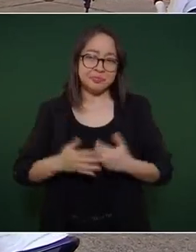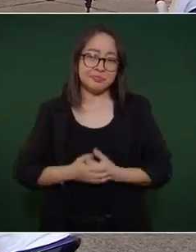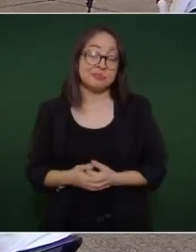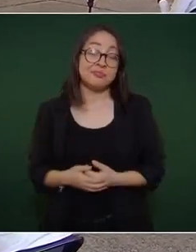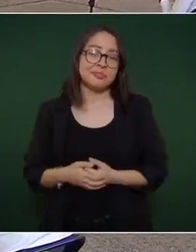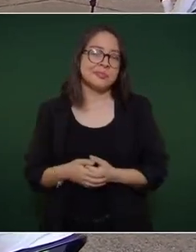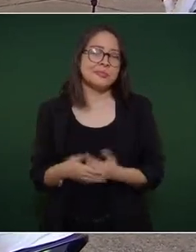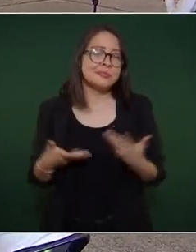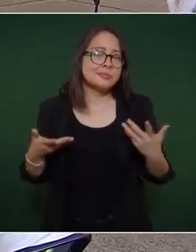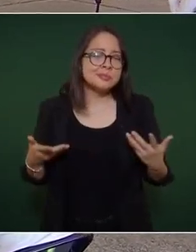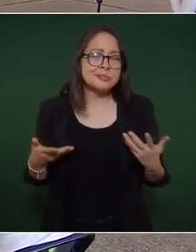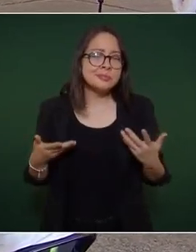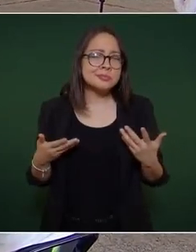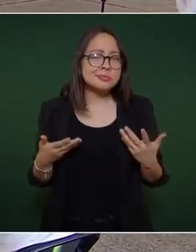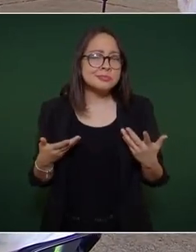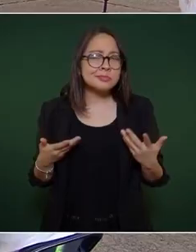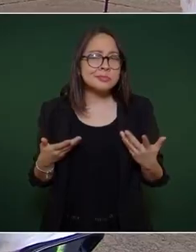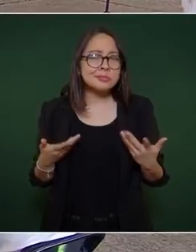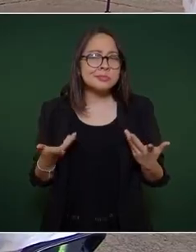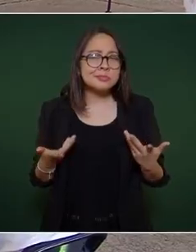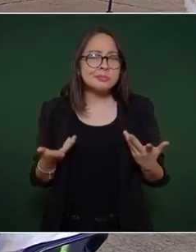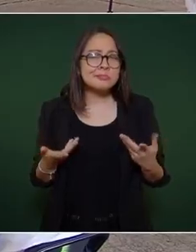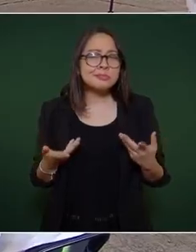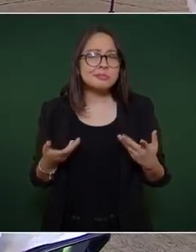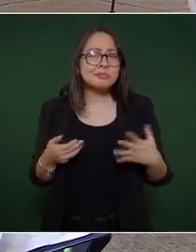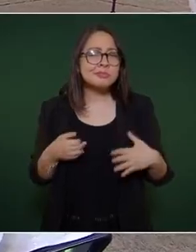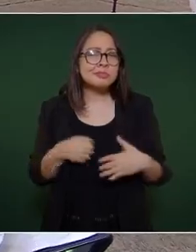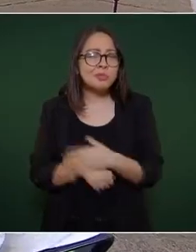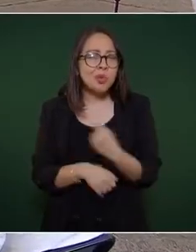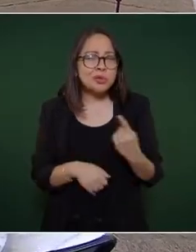habían avanzado bastante